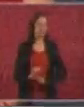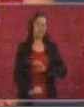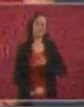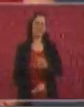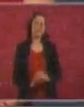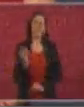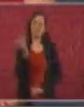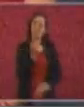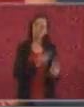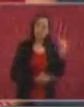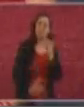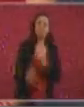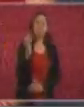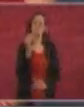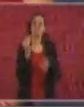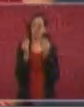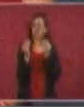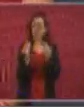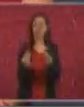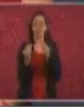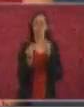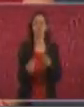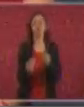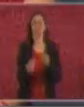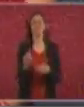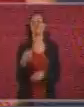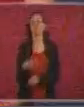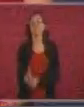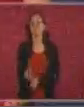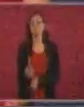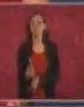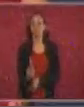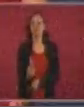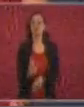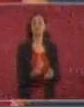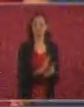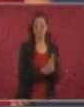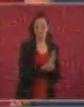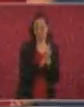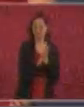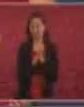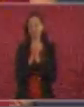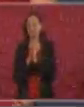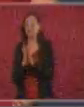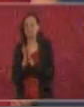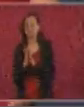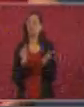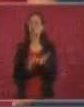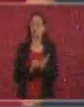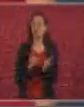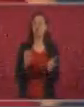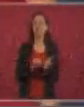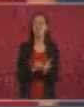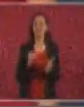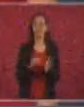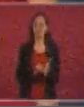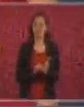Él lo pide a la Cámara de Diputados para que o